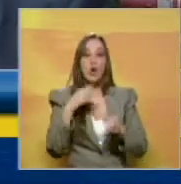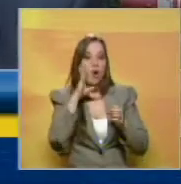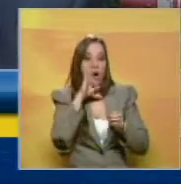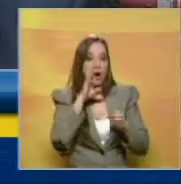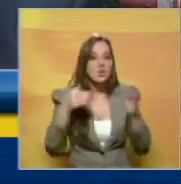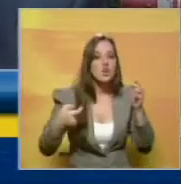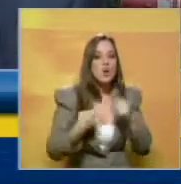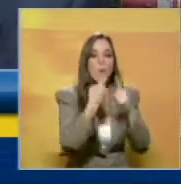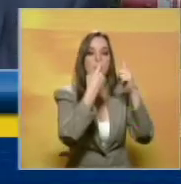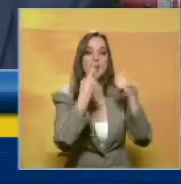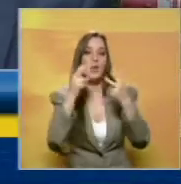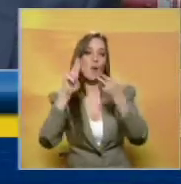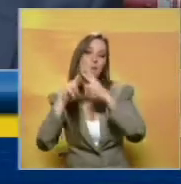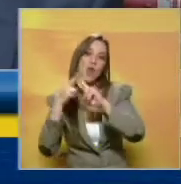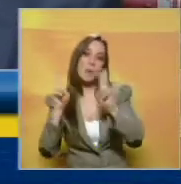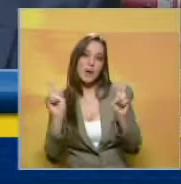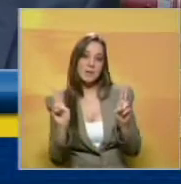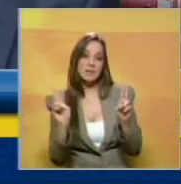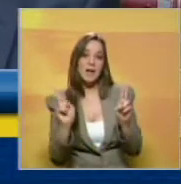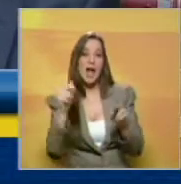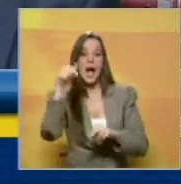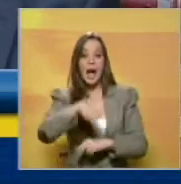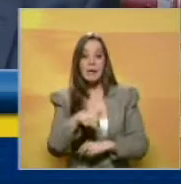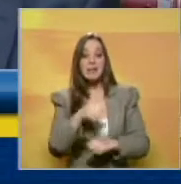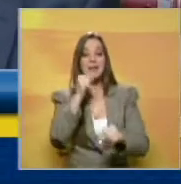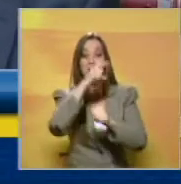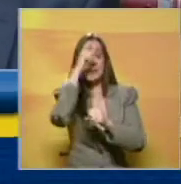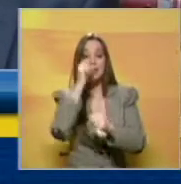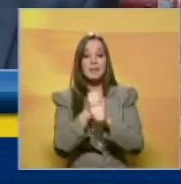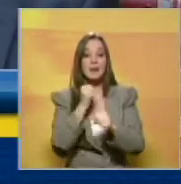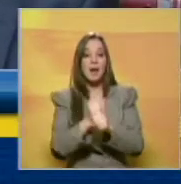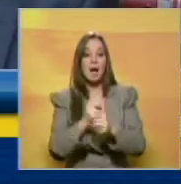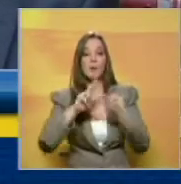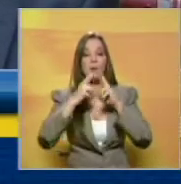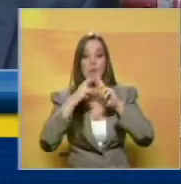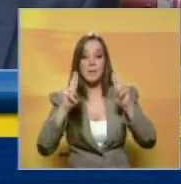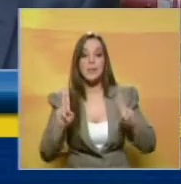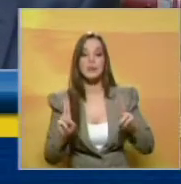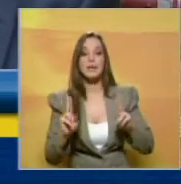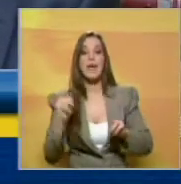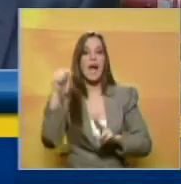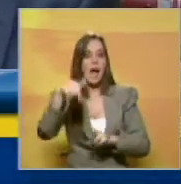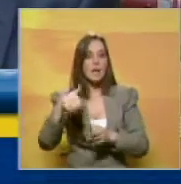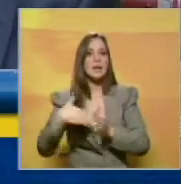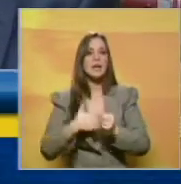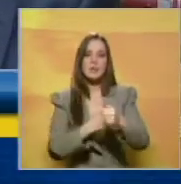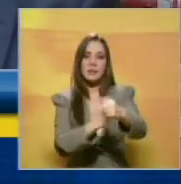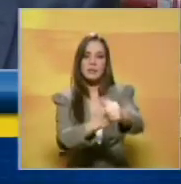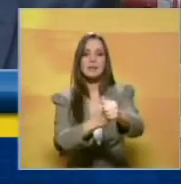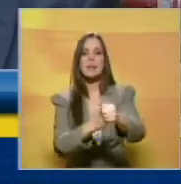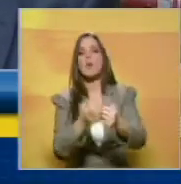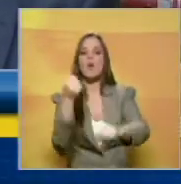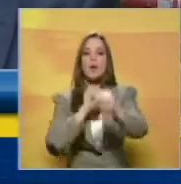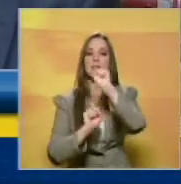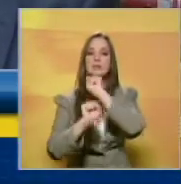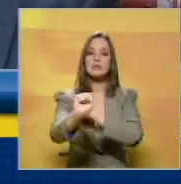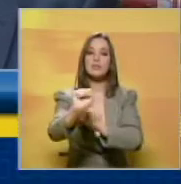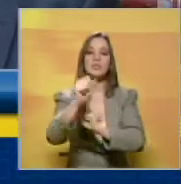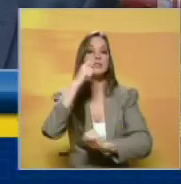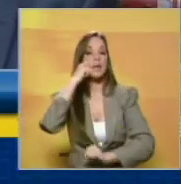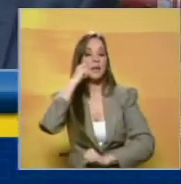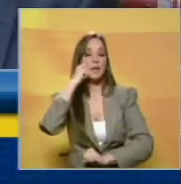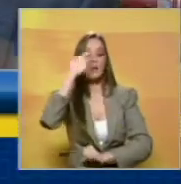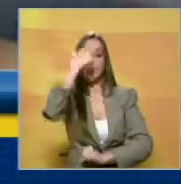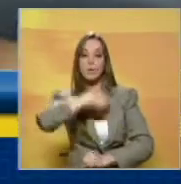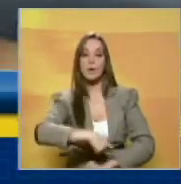por la paz. Porque lo que somos aquí es conspiradores porque de alguna manera hemos liderizado, y lo seguiremos haciendo, la defensa de los derechos humanos y la